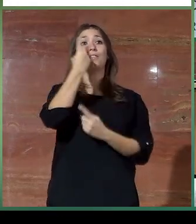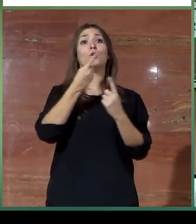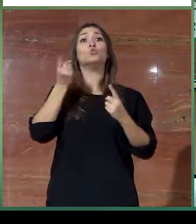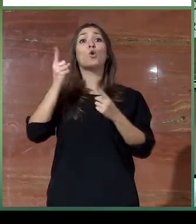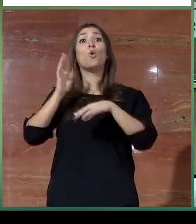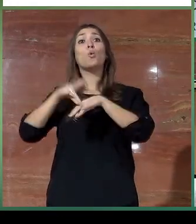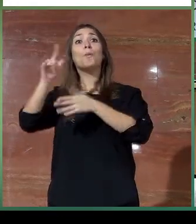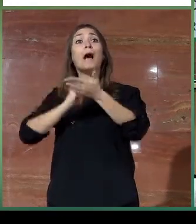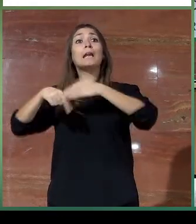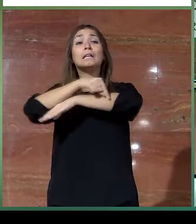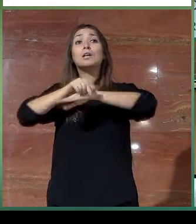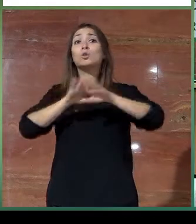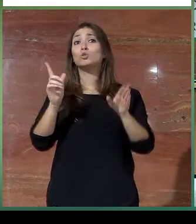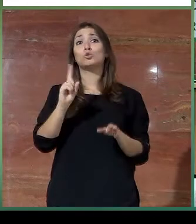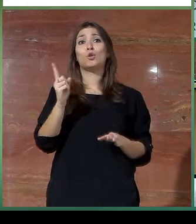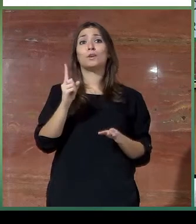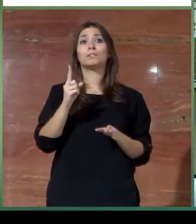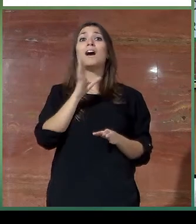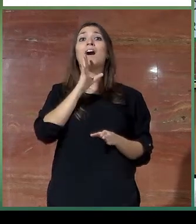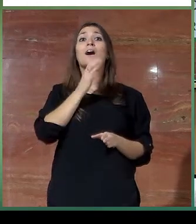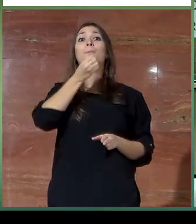arquitectos. ¿Sí, un micrófono había por ahí?